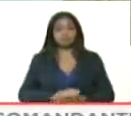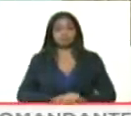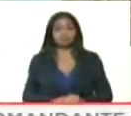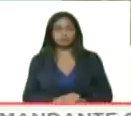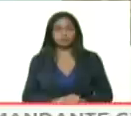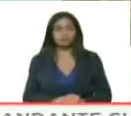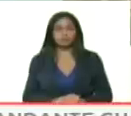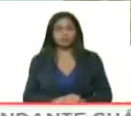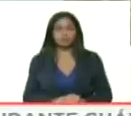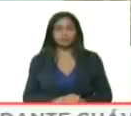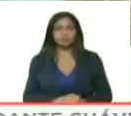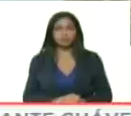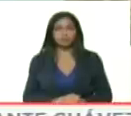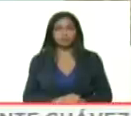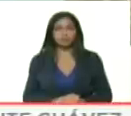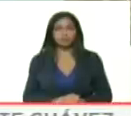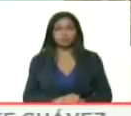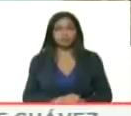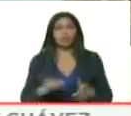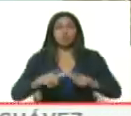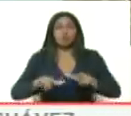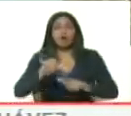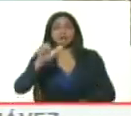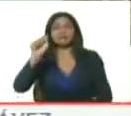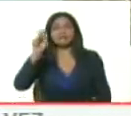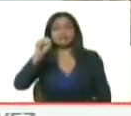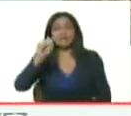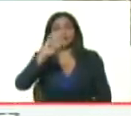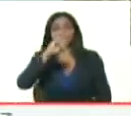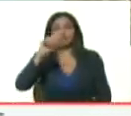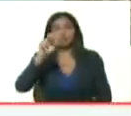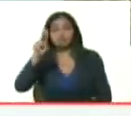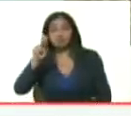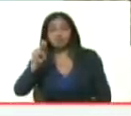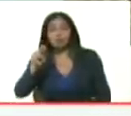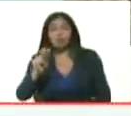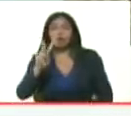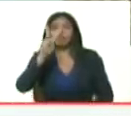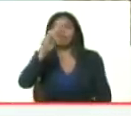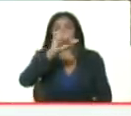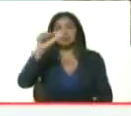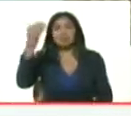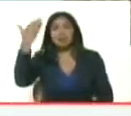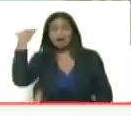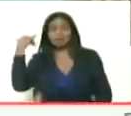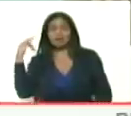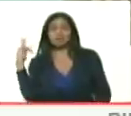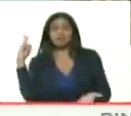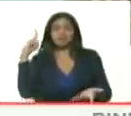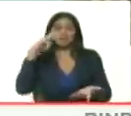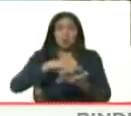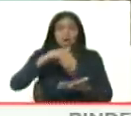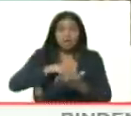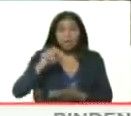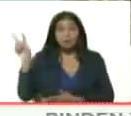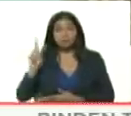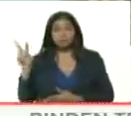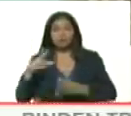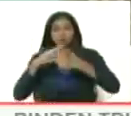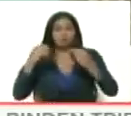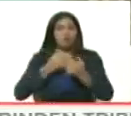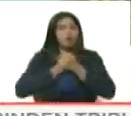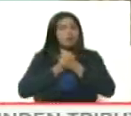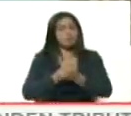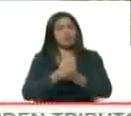China, de la provincia de Jiangsu, que hace 2 semanas arribaron a nuestra patria con todo su